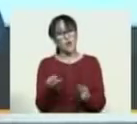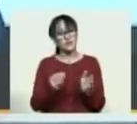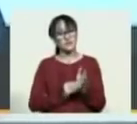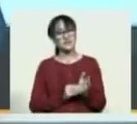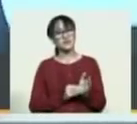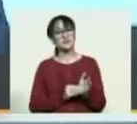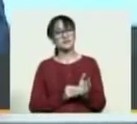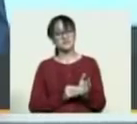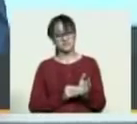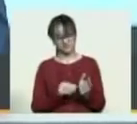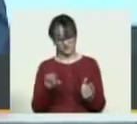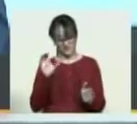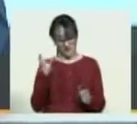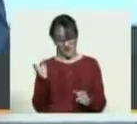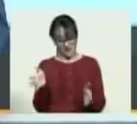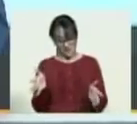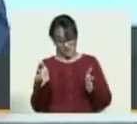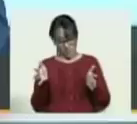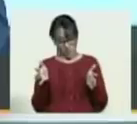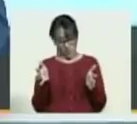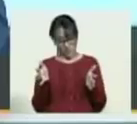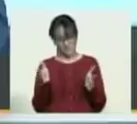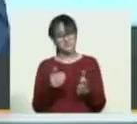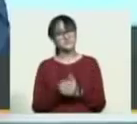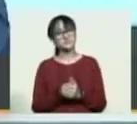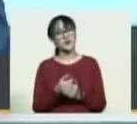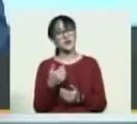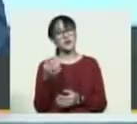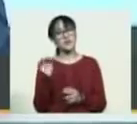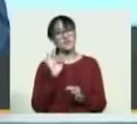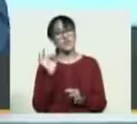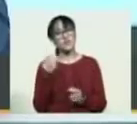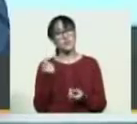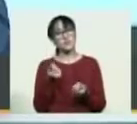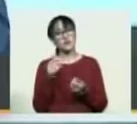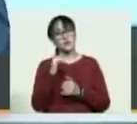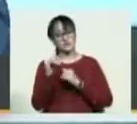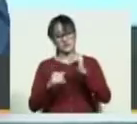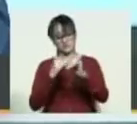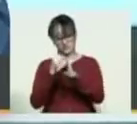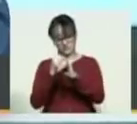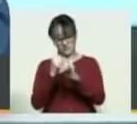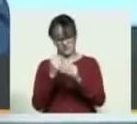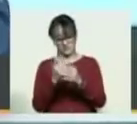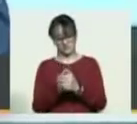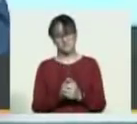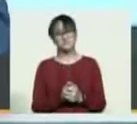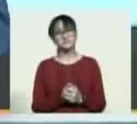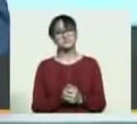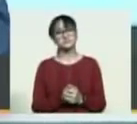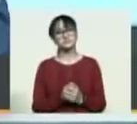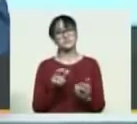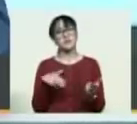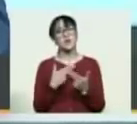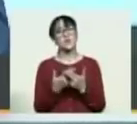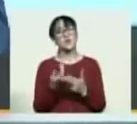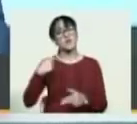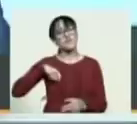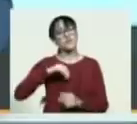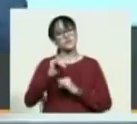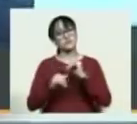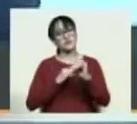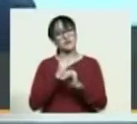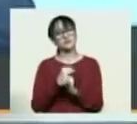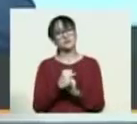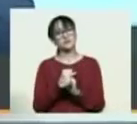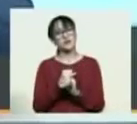vez. Que el país lo gobierne y lo dirija el Fondo Monetario Internacional, Fede Cámara. Eso se acabó. Más nunca volverán. Ni el Fondo Monetario